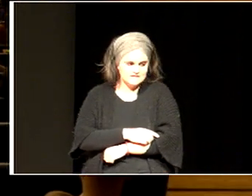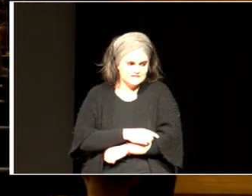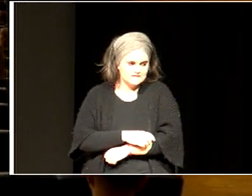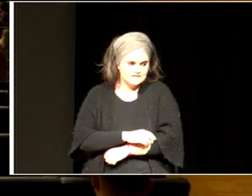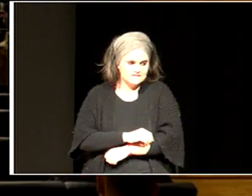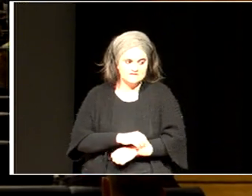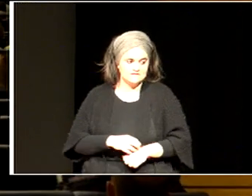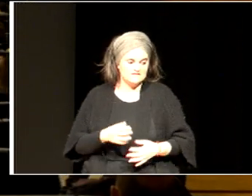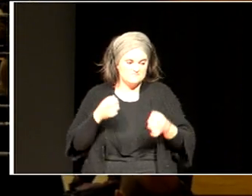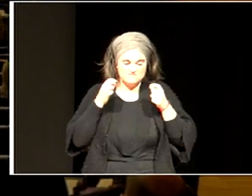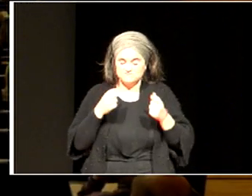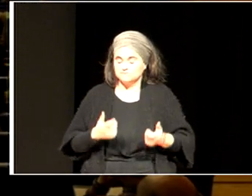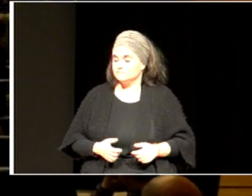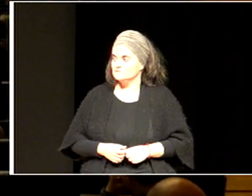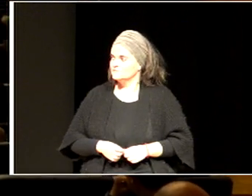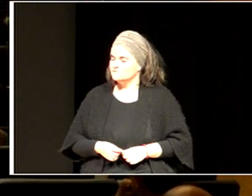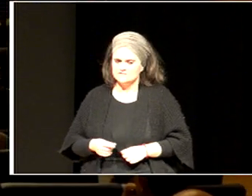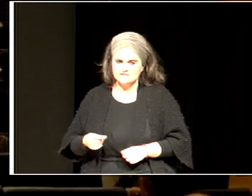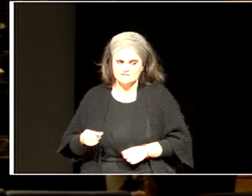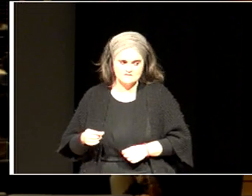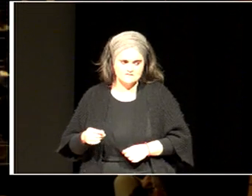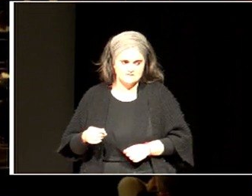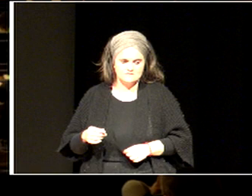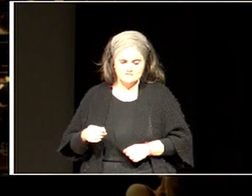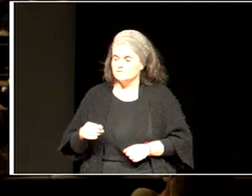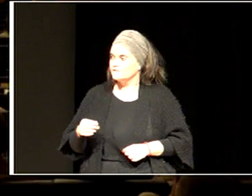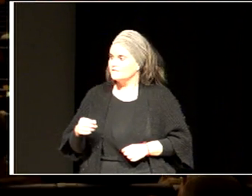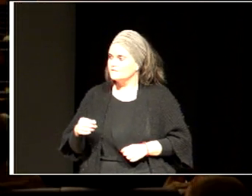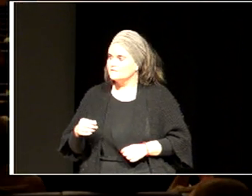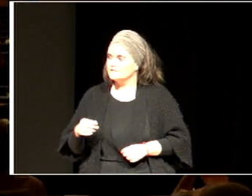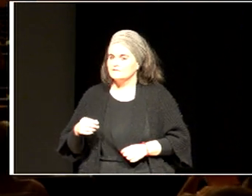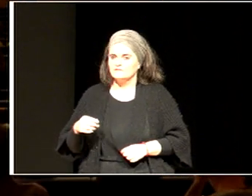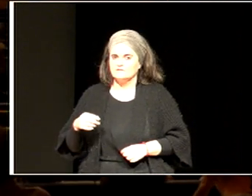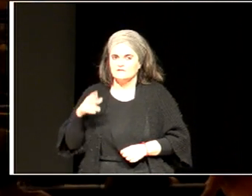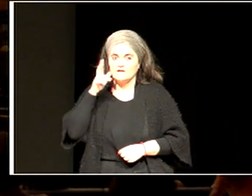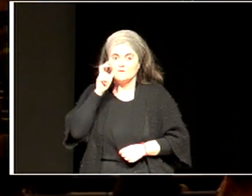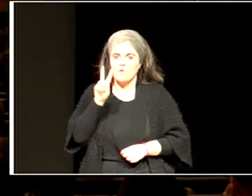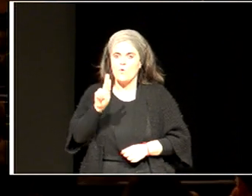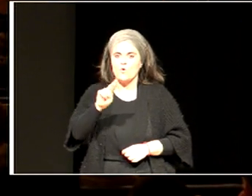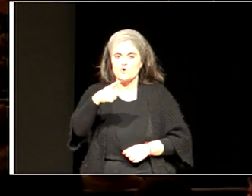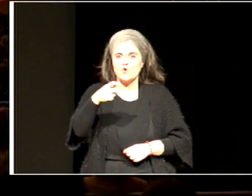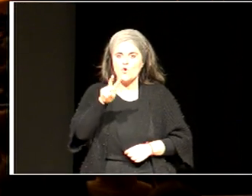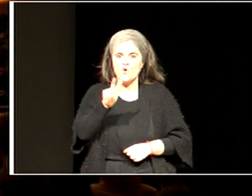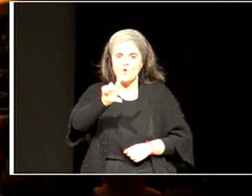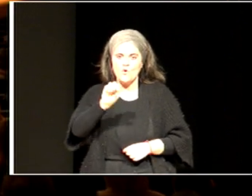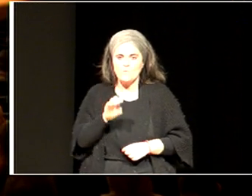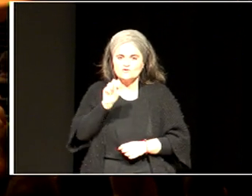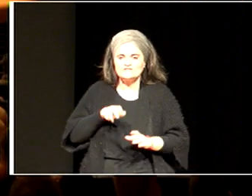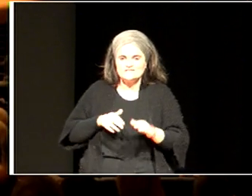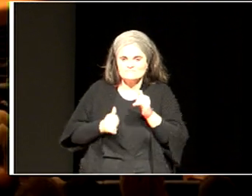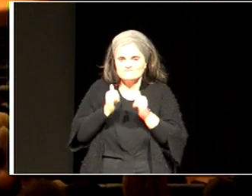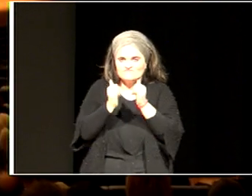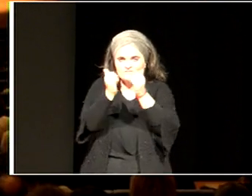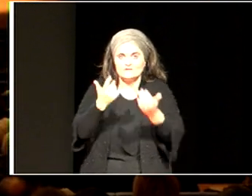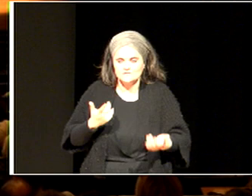y tira bicicleta para estirar it que digo yo hay como su valor bulls en la cago ya pero bueno bien el día envite